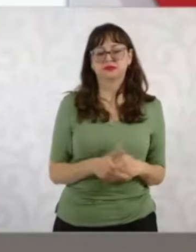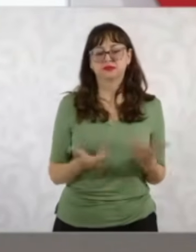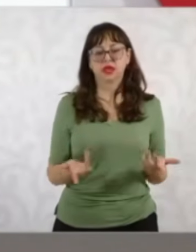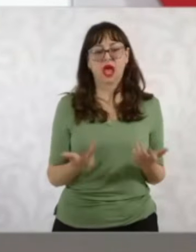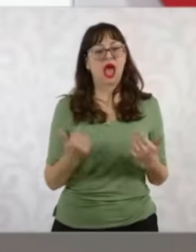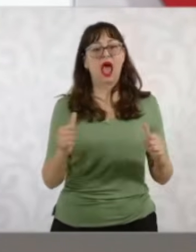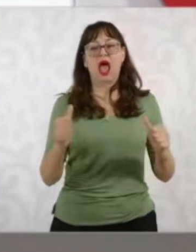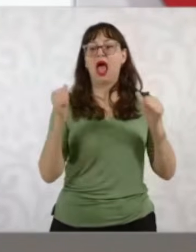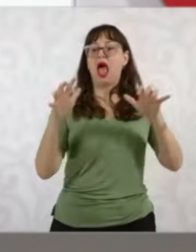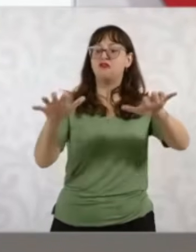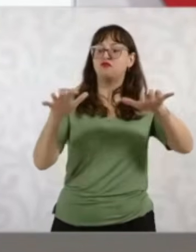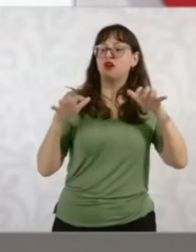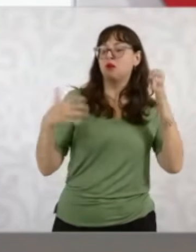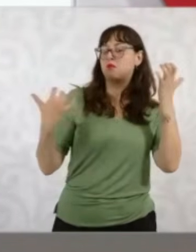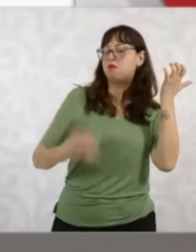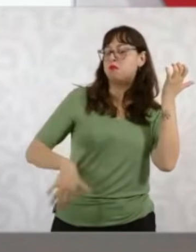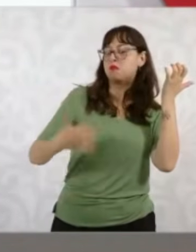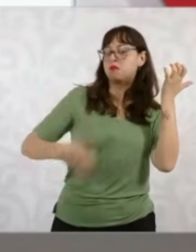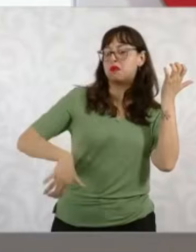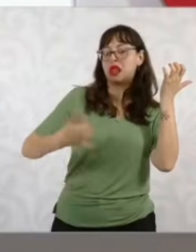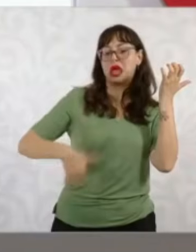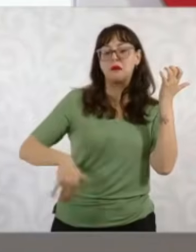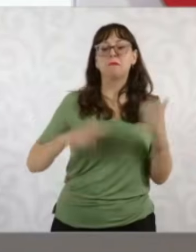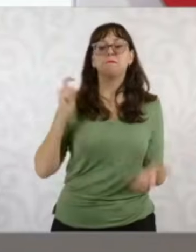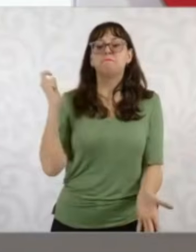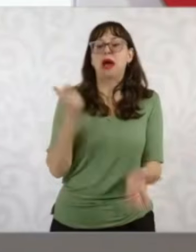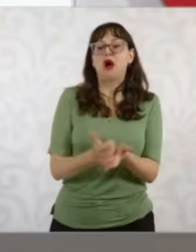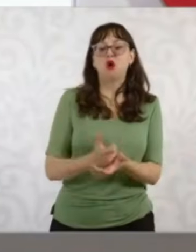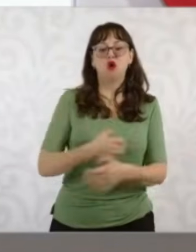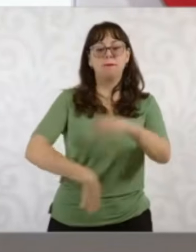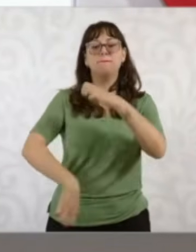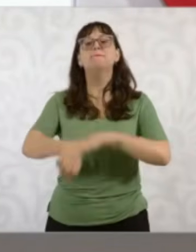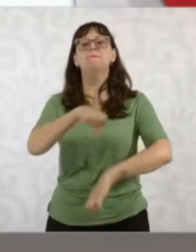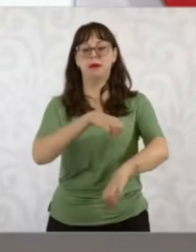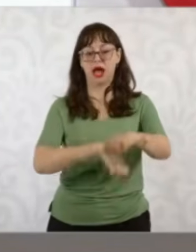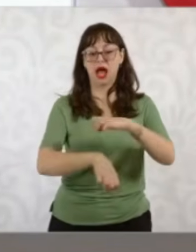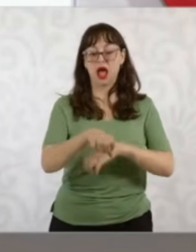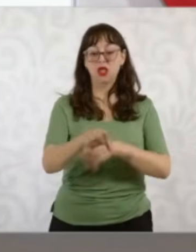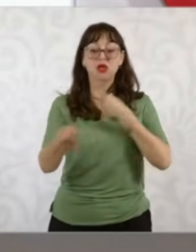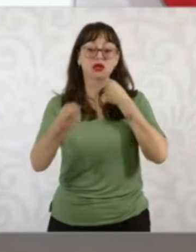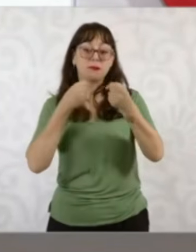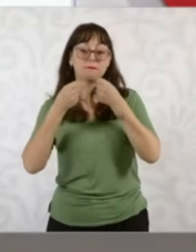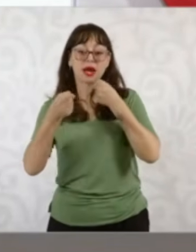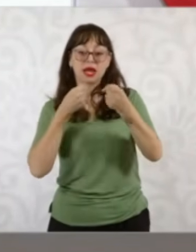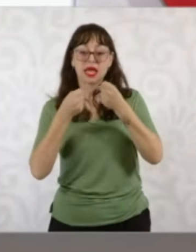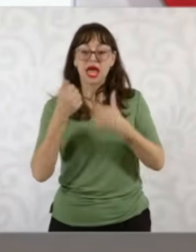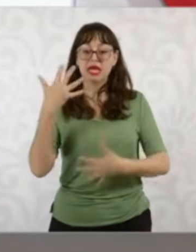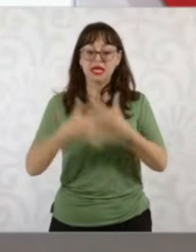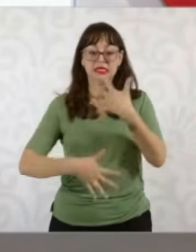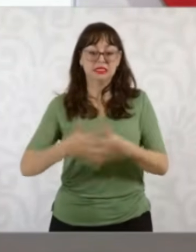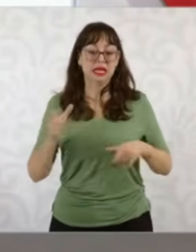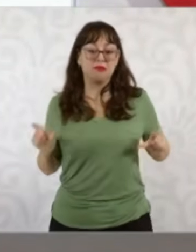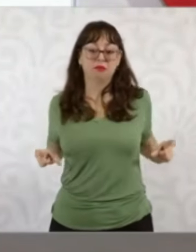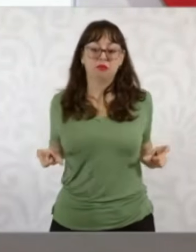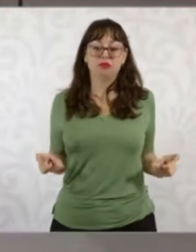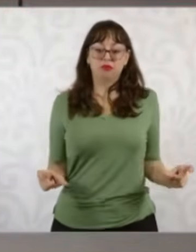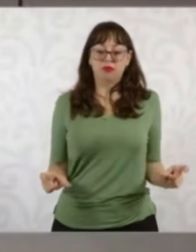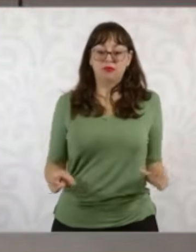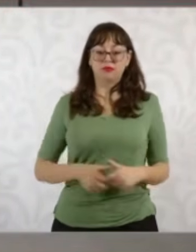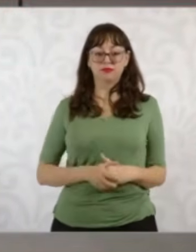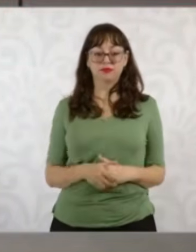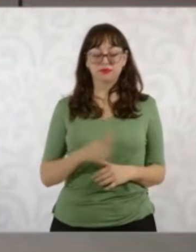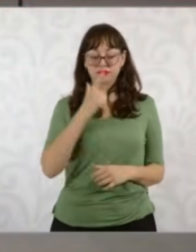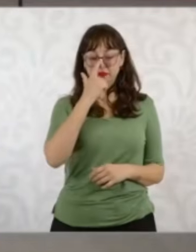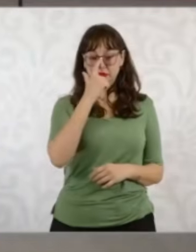bola son mariachis, que llevó el consulado, una veintena de reporteros y 15 guaruras. Voy a ir a